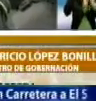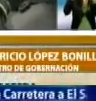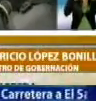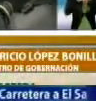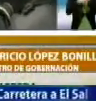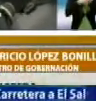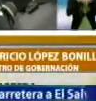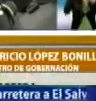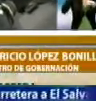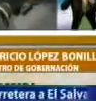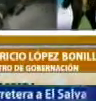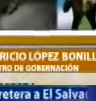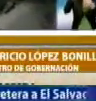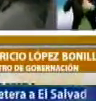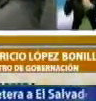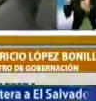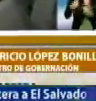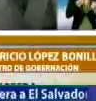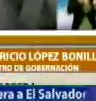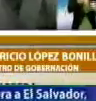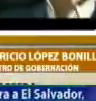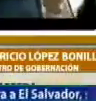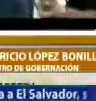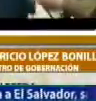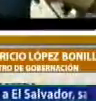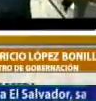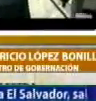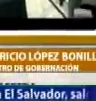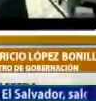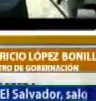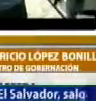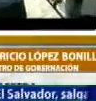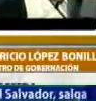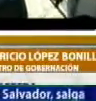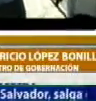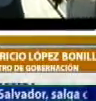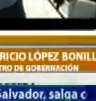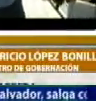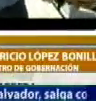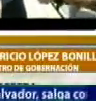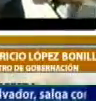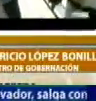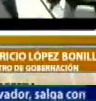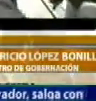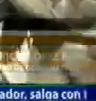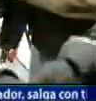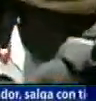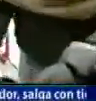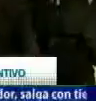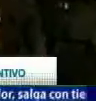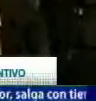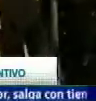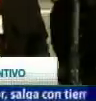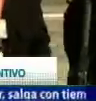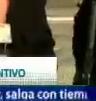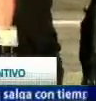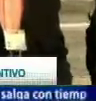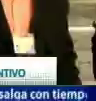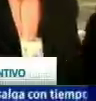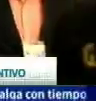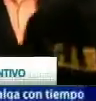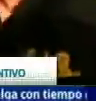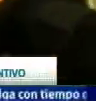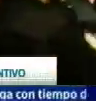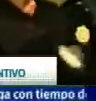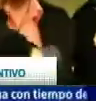autoridades? Bueno, mire, sobre esto hay muchas especulaciones y realmente es muy importante poner